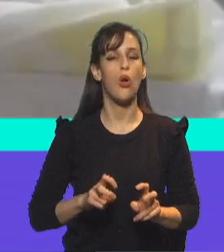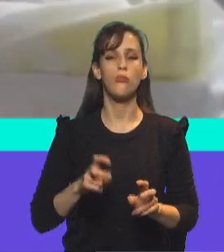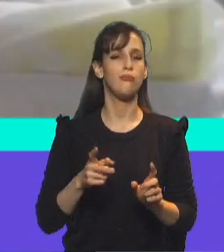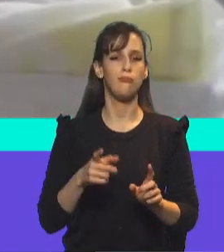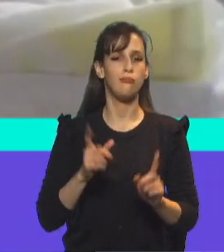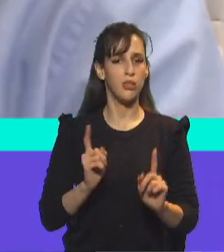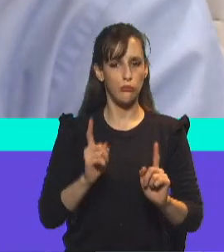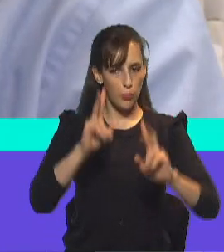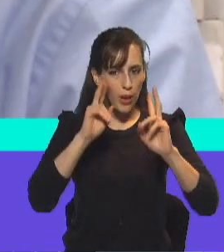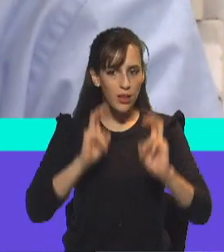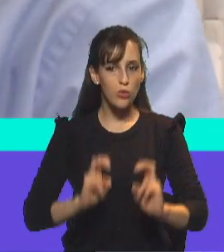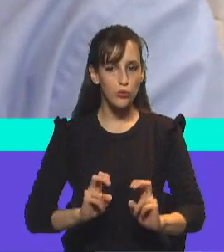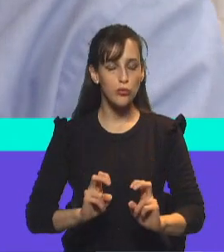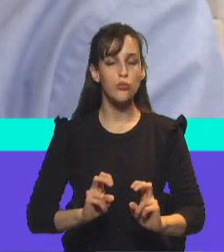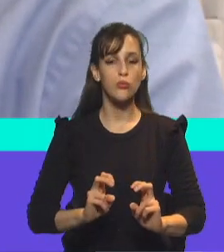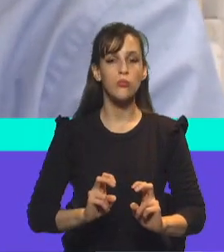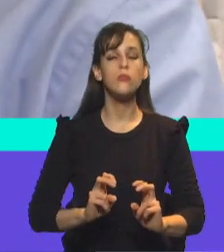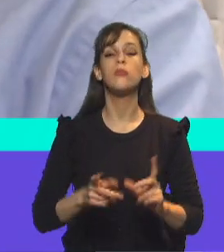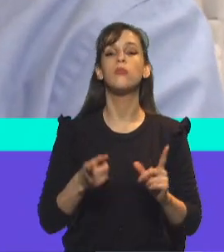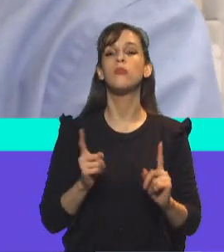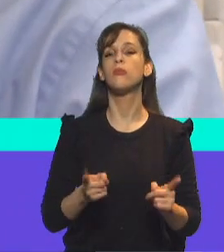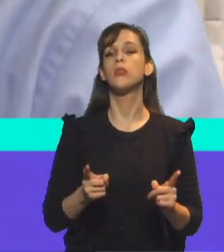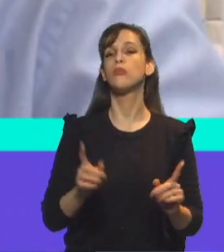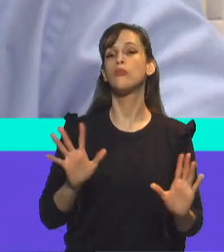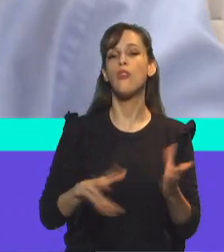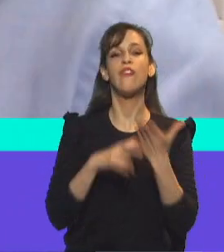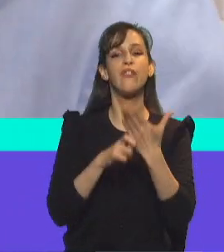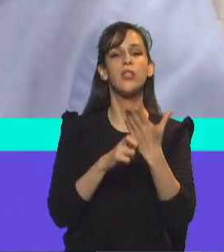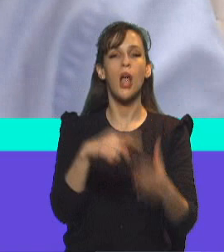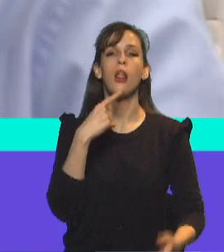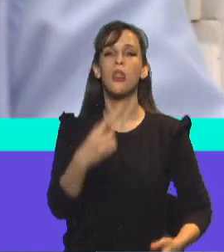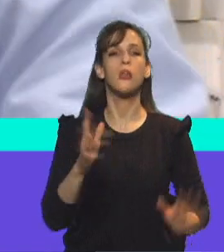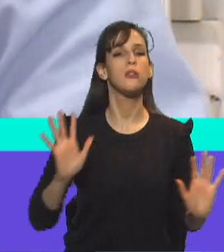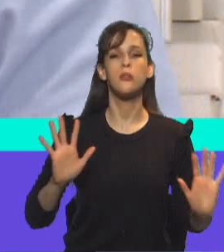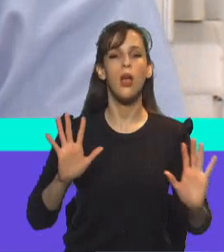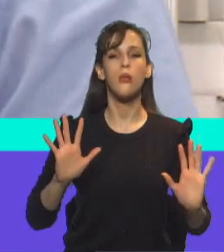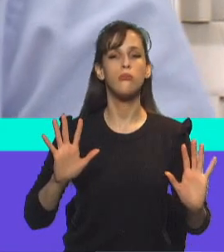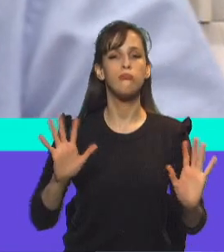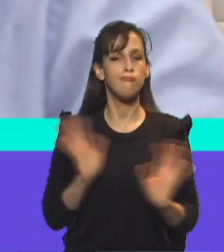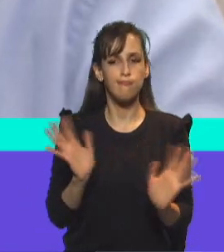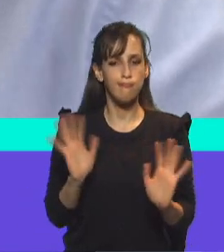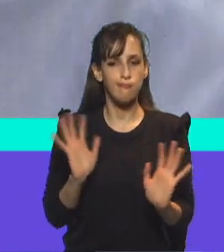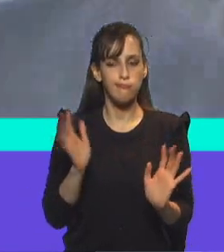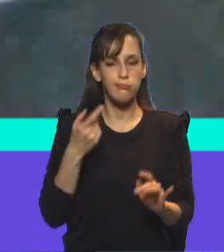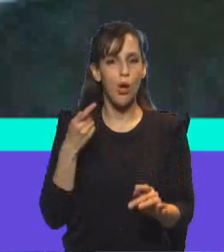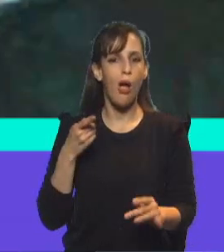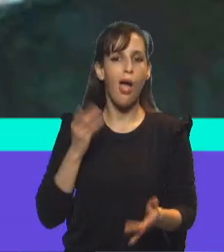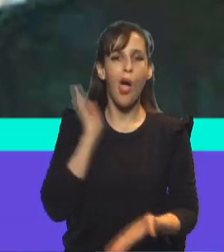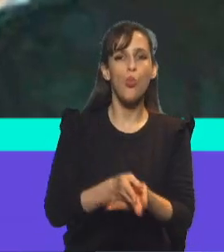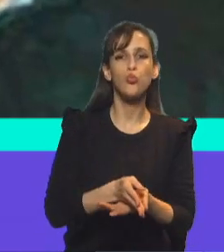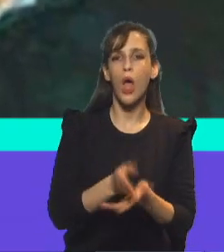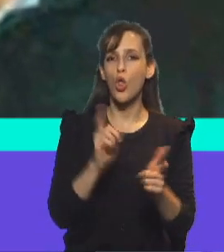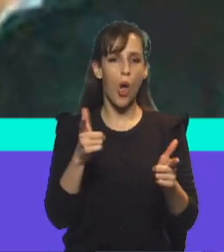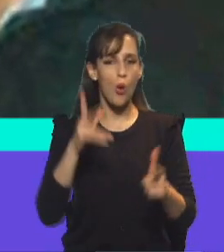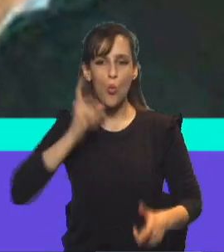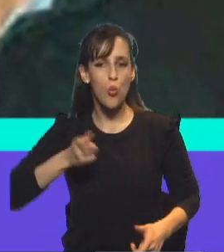entrada, y da por terminado lo que dice la fiscal. No hay nada para investigar, no hay nada para acusar, y si no hay acusación, no hay juicio. En